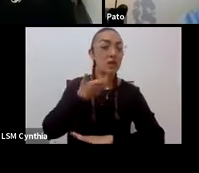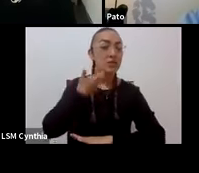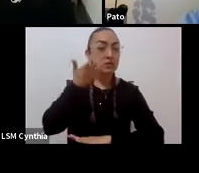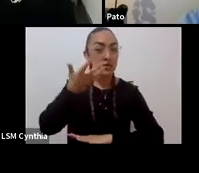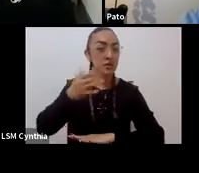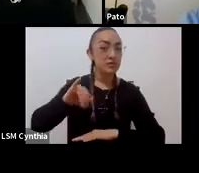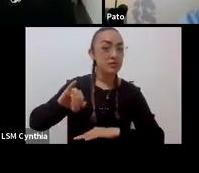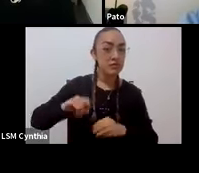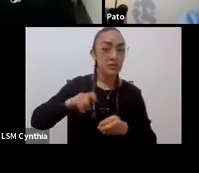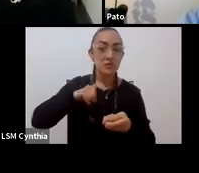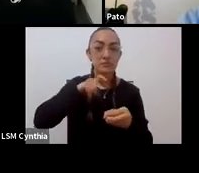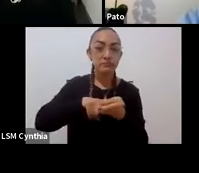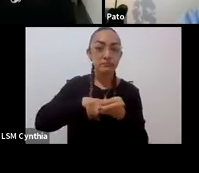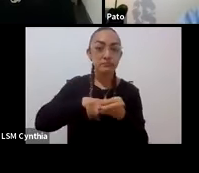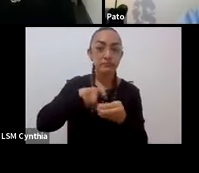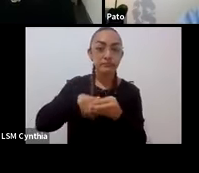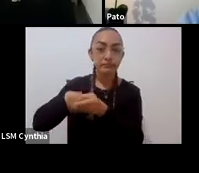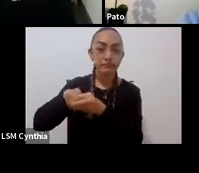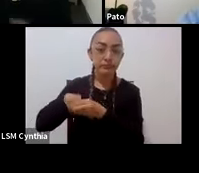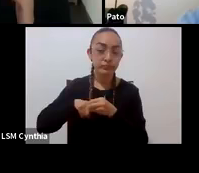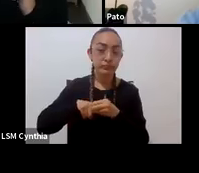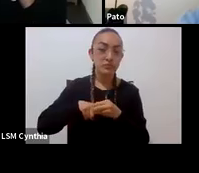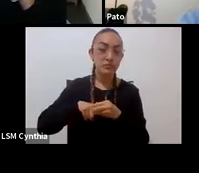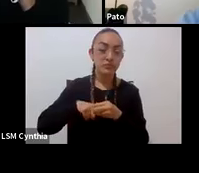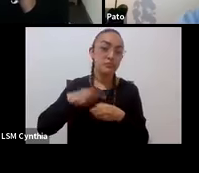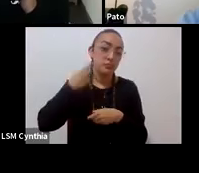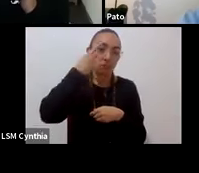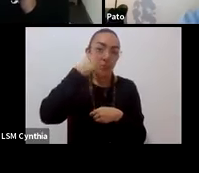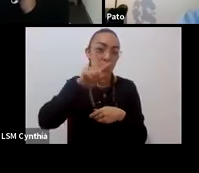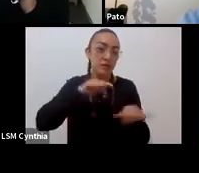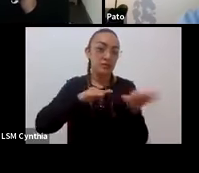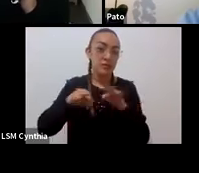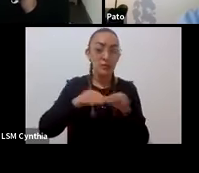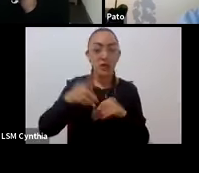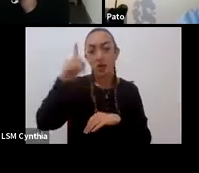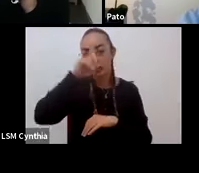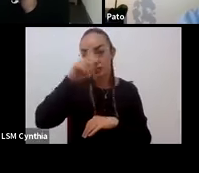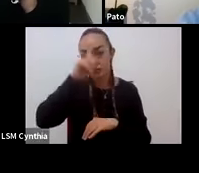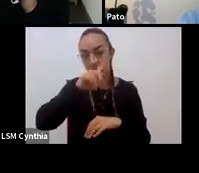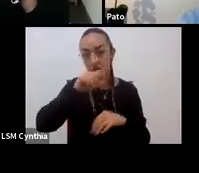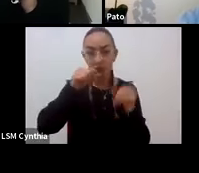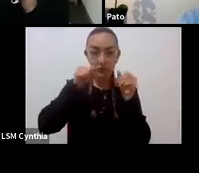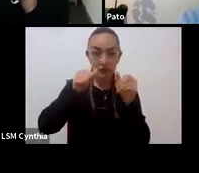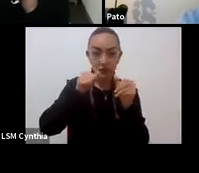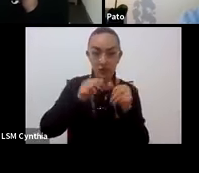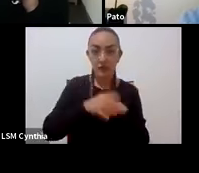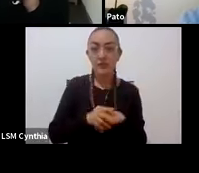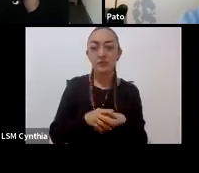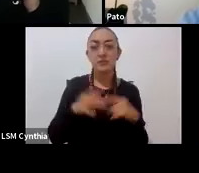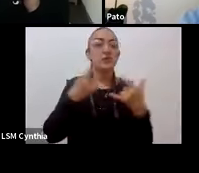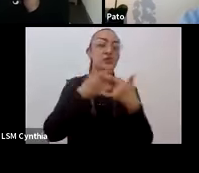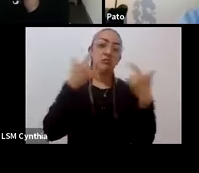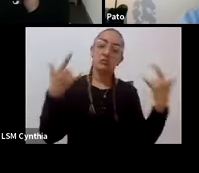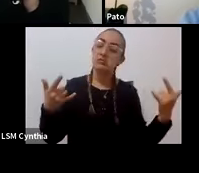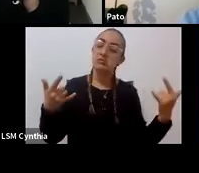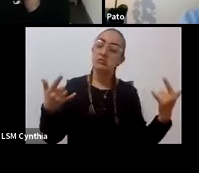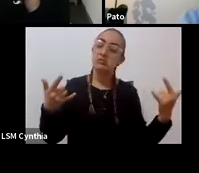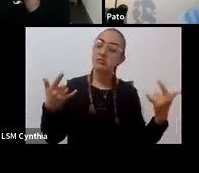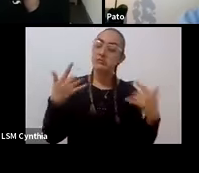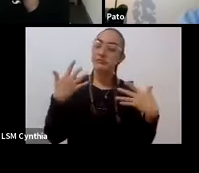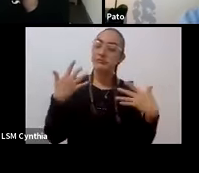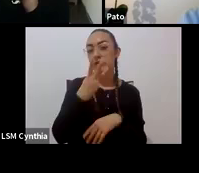asesorías, en trabajar, etcétera. Como siempre, las historias impresionantes, 3 chicas que terminaron su bachillerato a distancia usando un